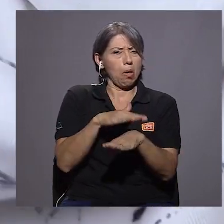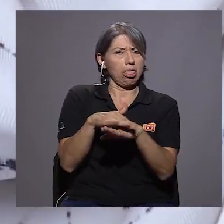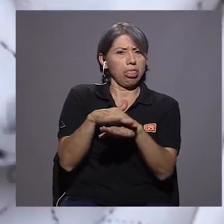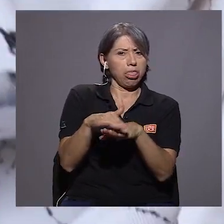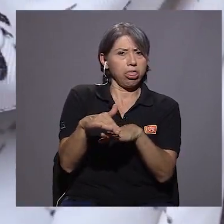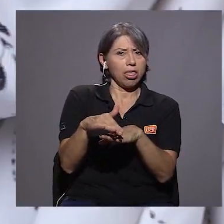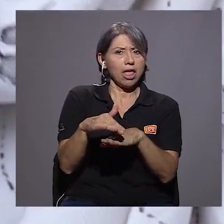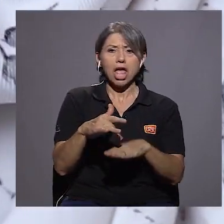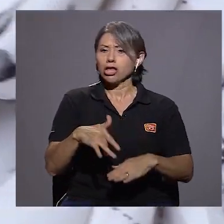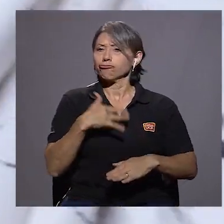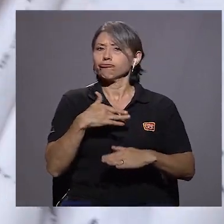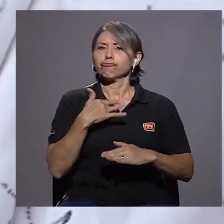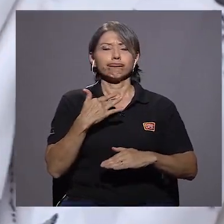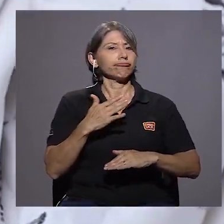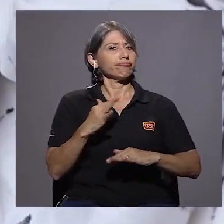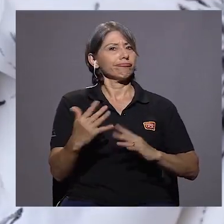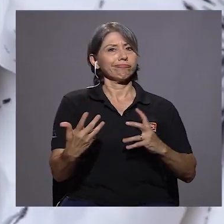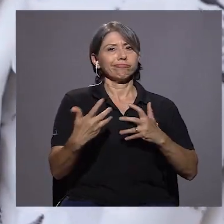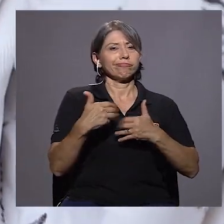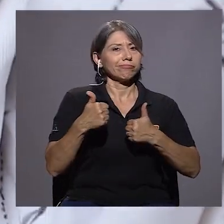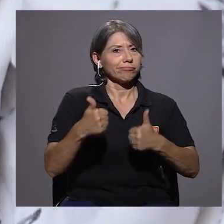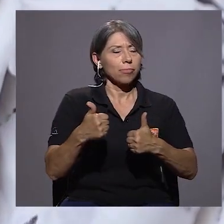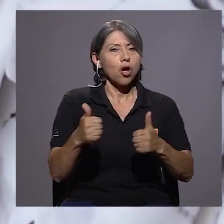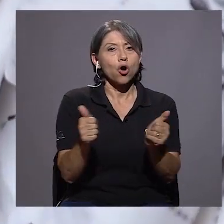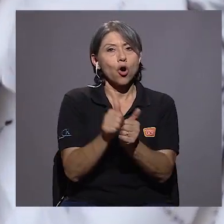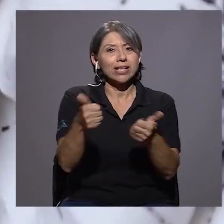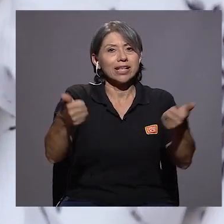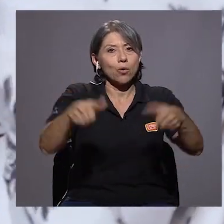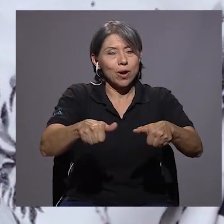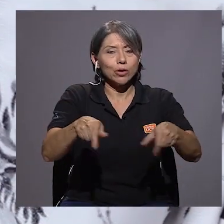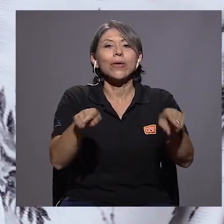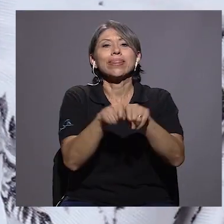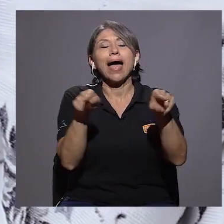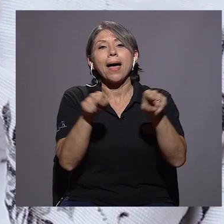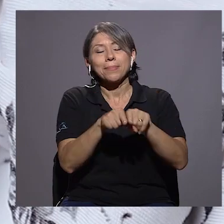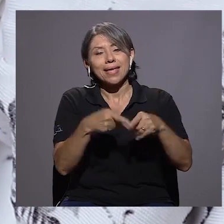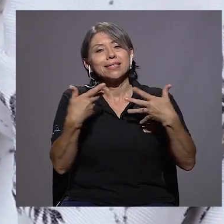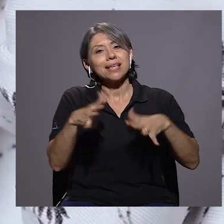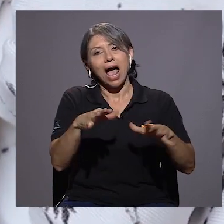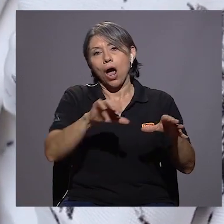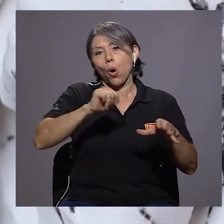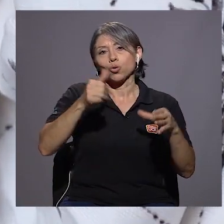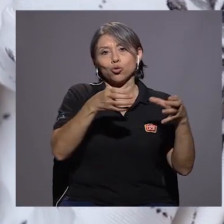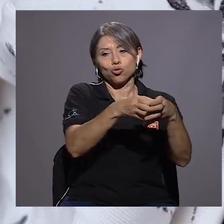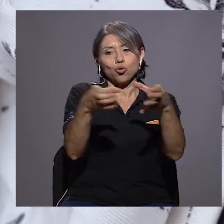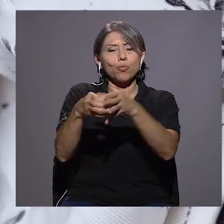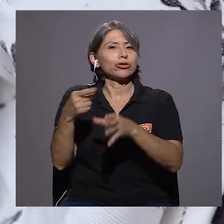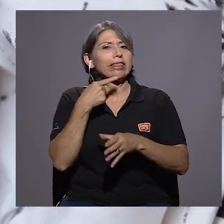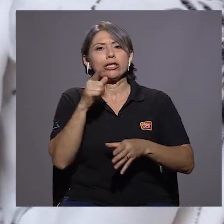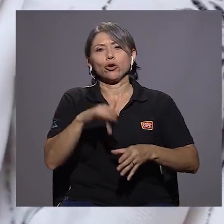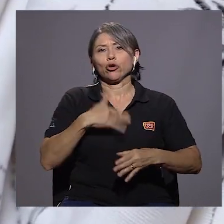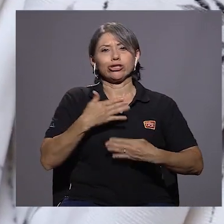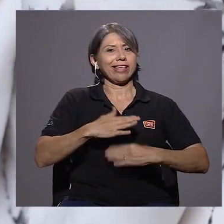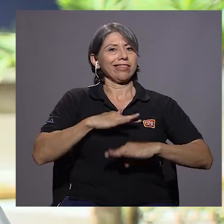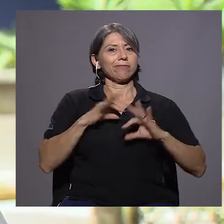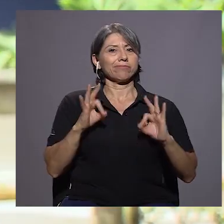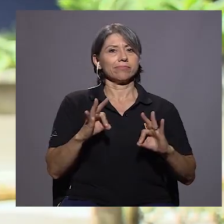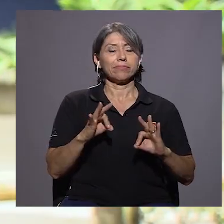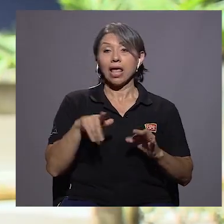contenido se muestra escueta. La desconformidad con dicho acuerdo también ha sido manifestada por otras